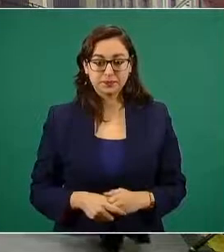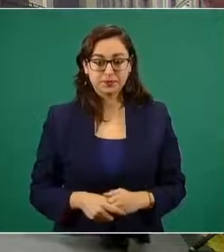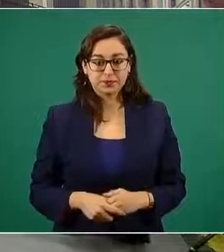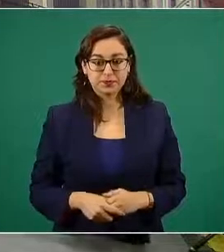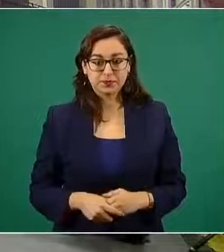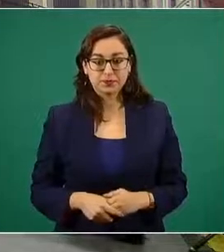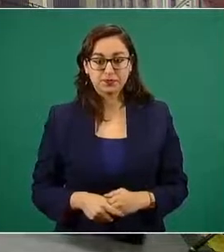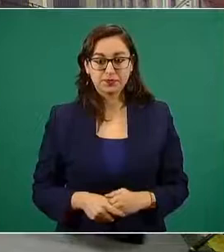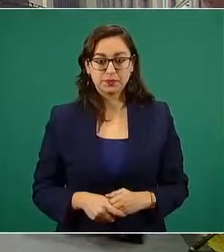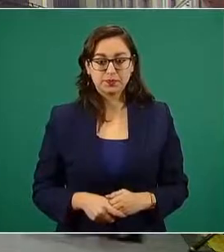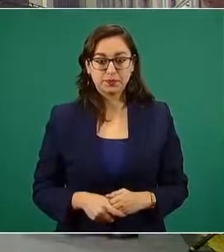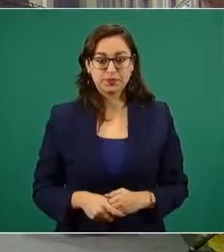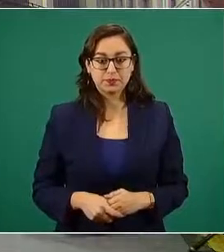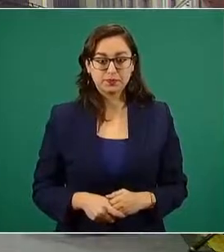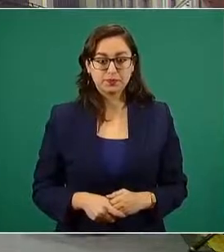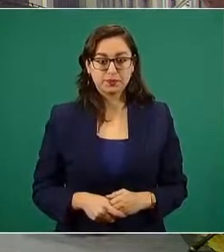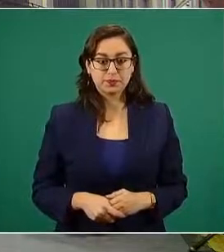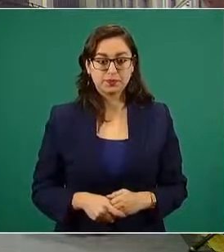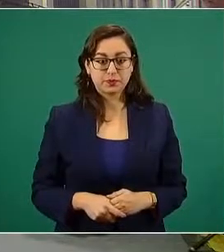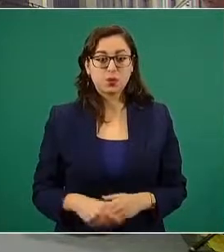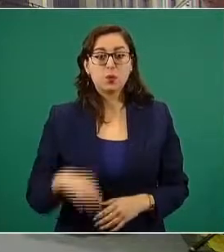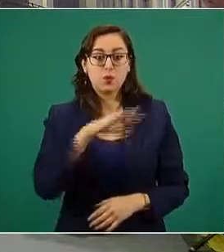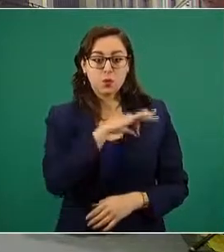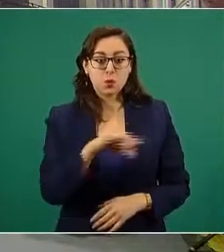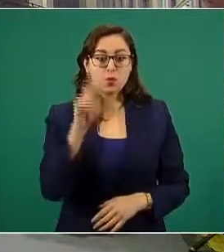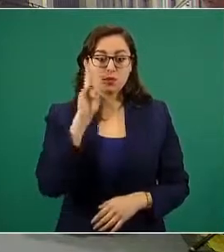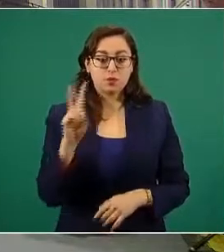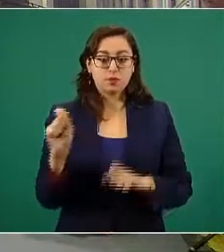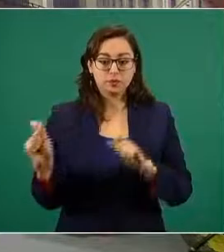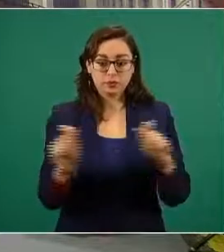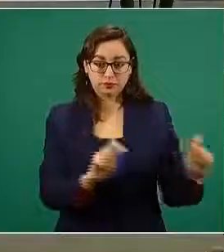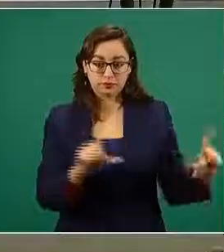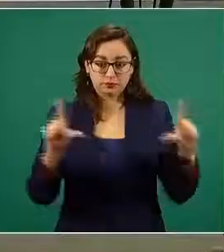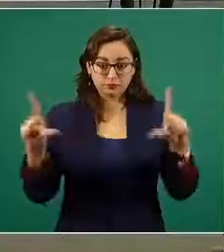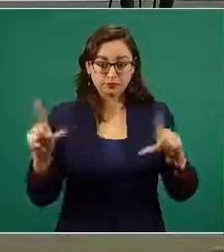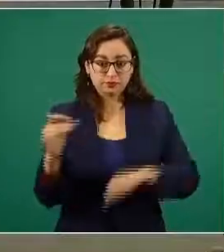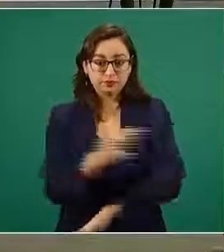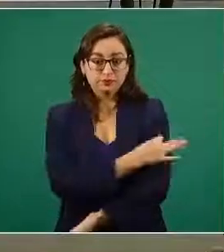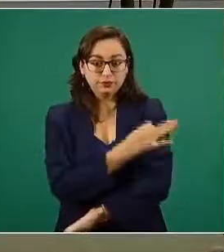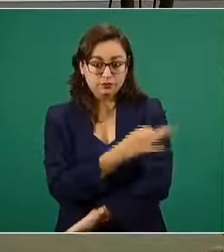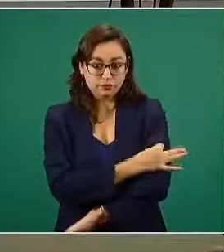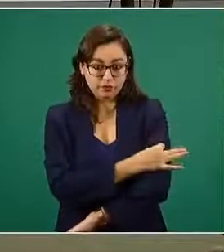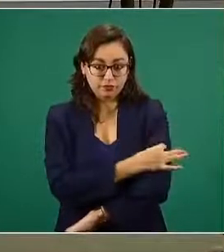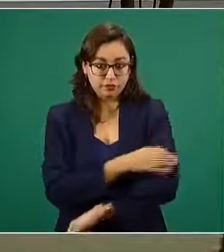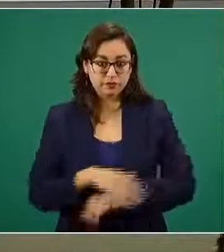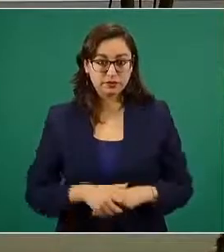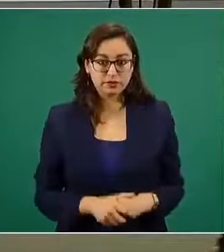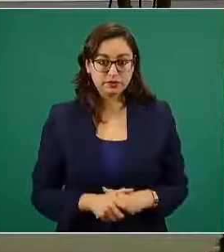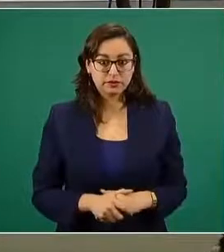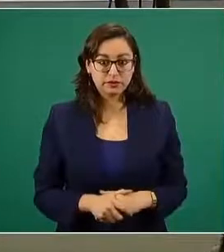Sería bueno que se ponga la gráfica de la vacuna.